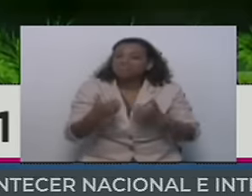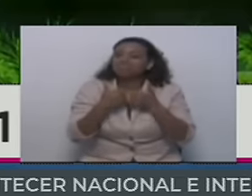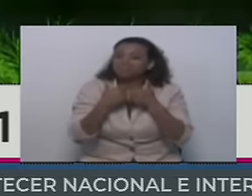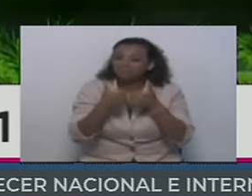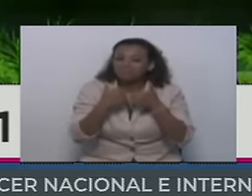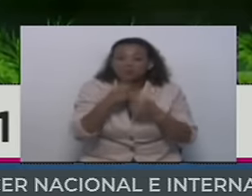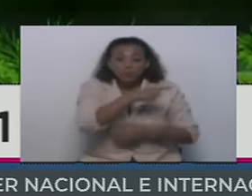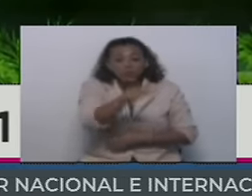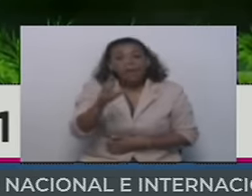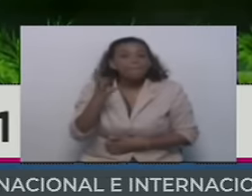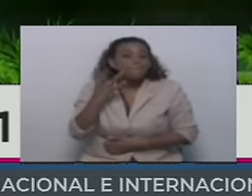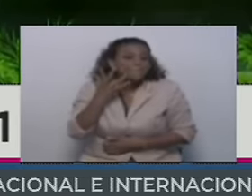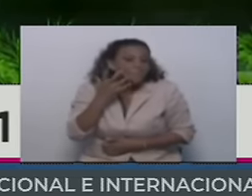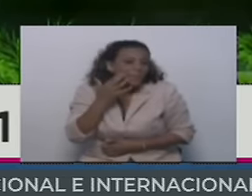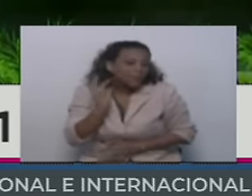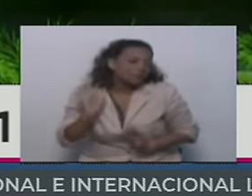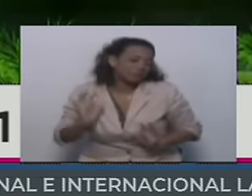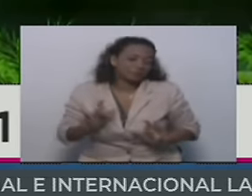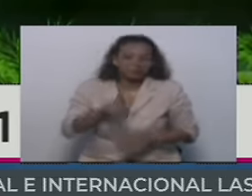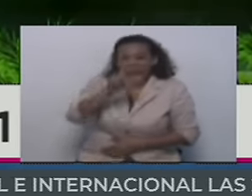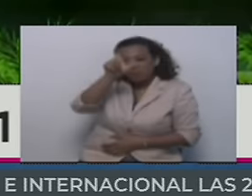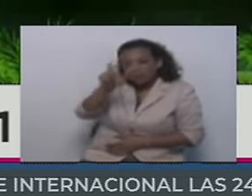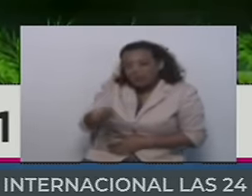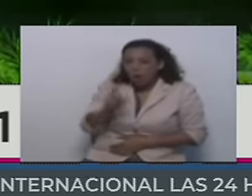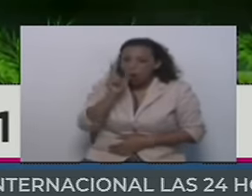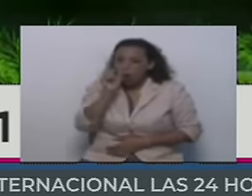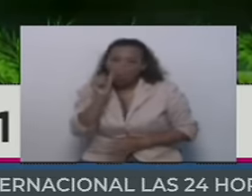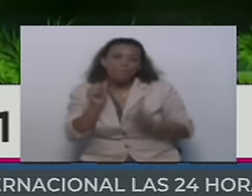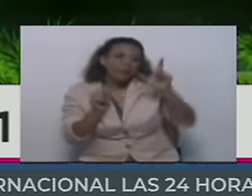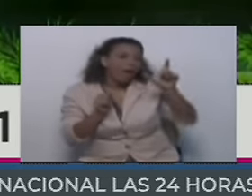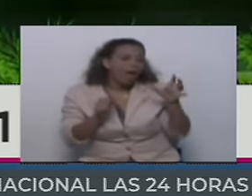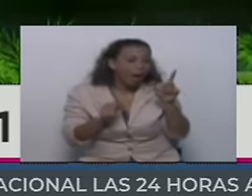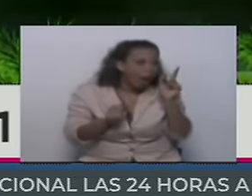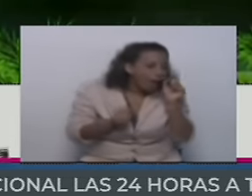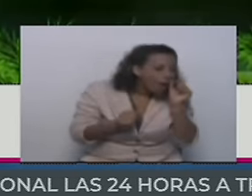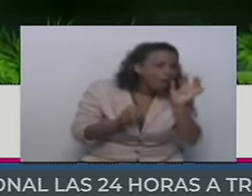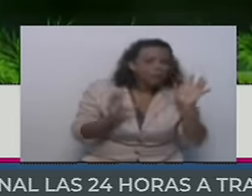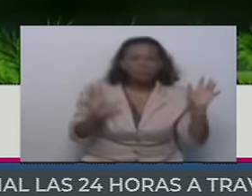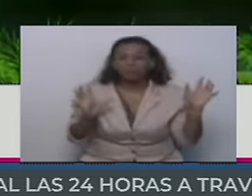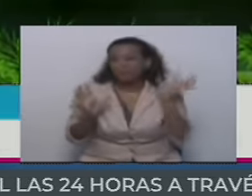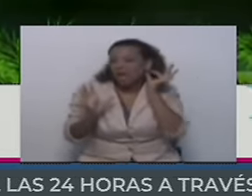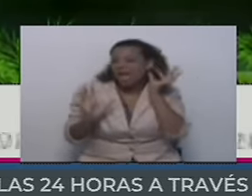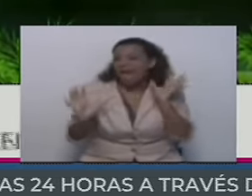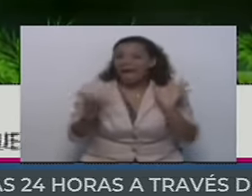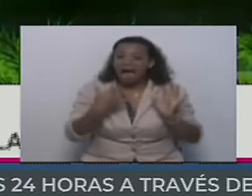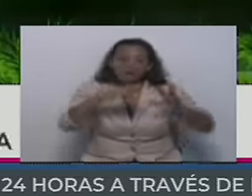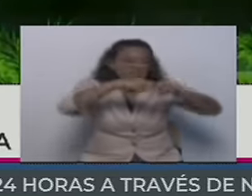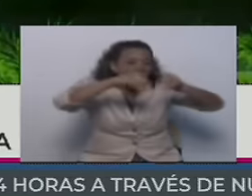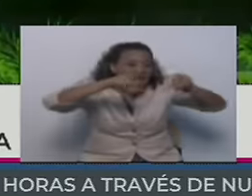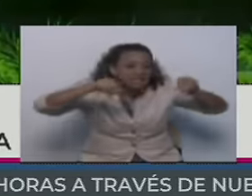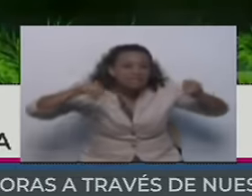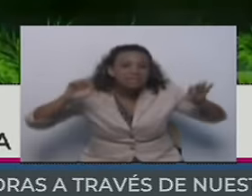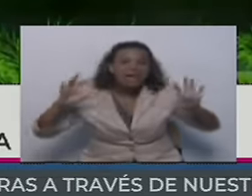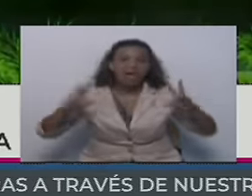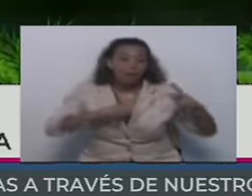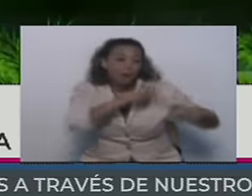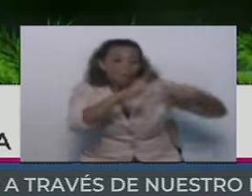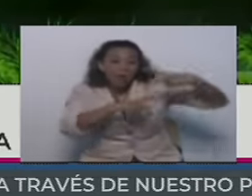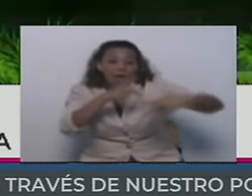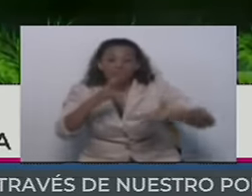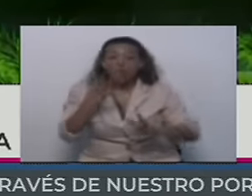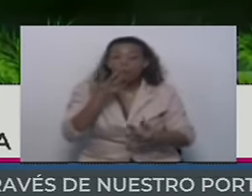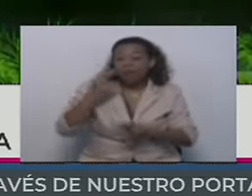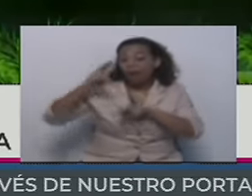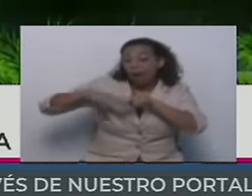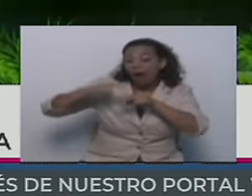Si usted, por ejemplo, tiene una tierra y quiere que la tierra produzca caraota